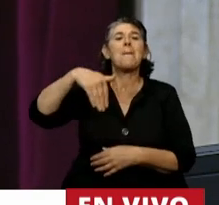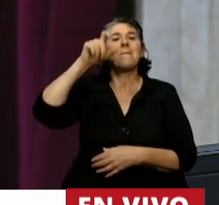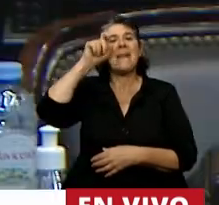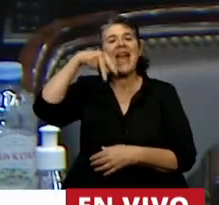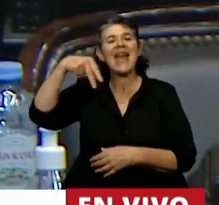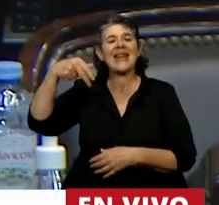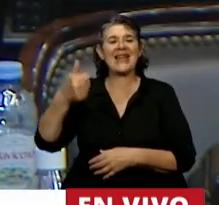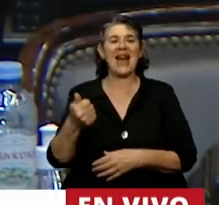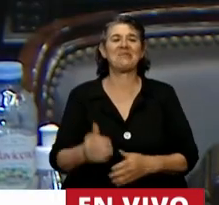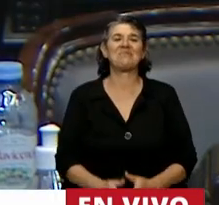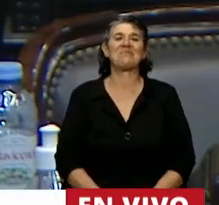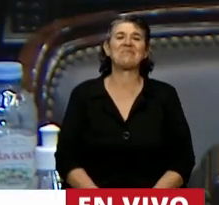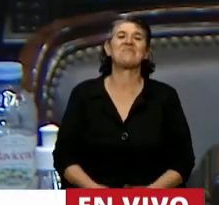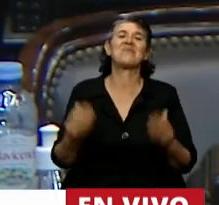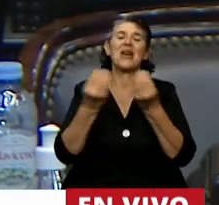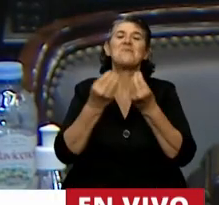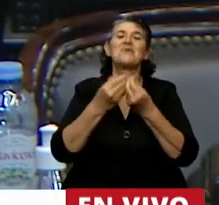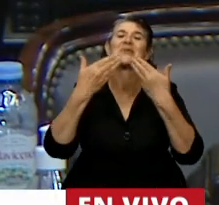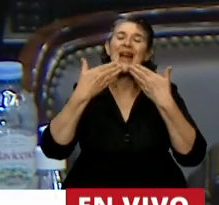Bueno, muchas gracias, señor presidente.